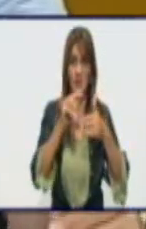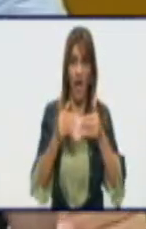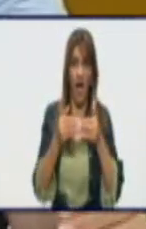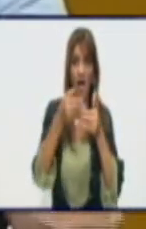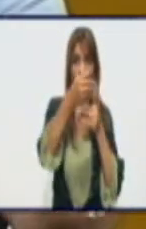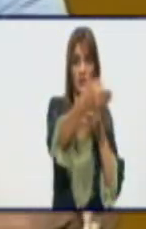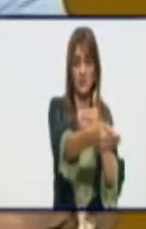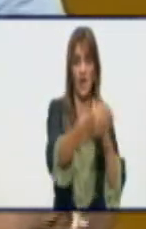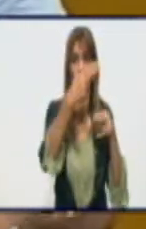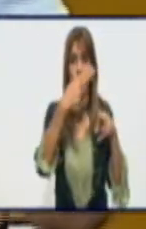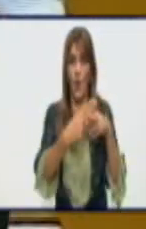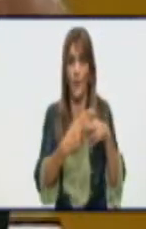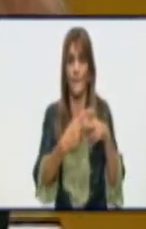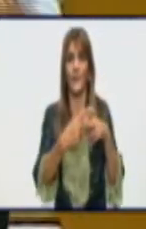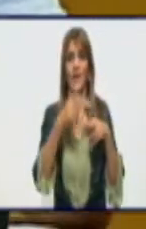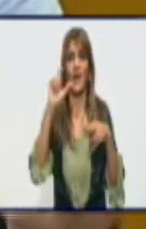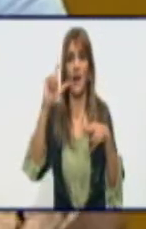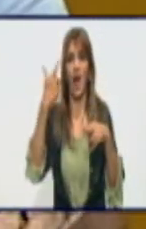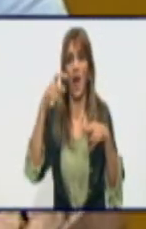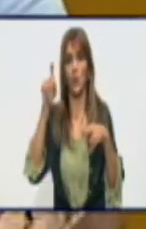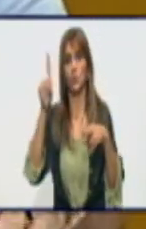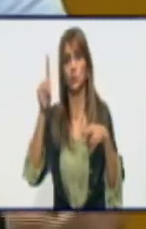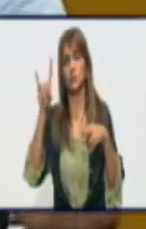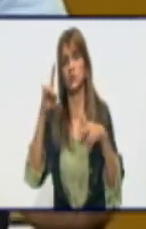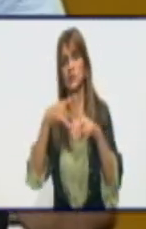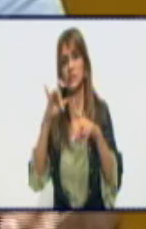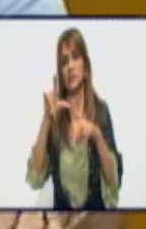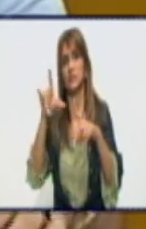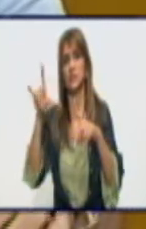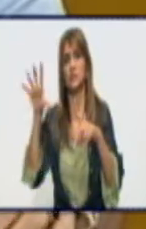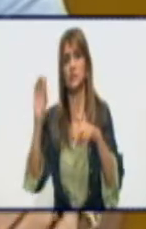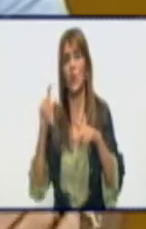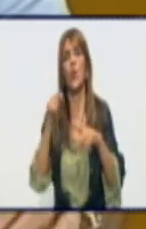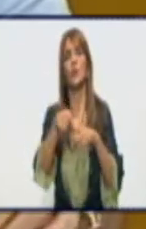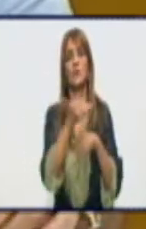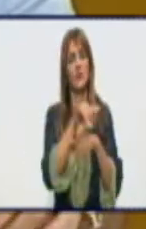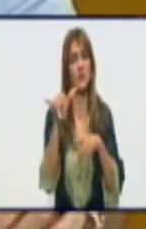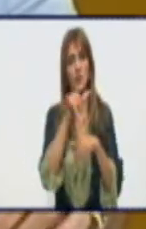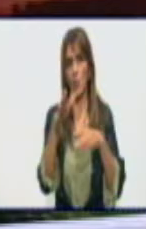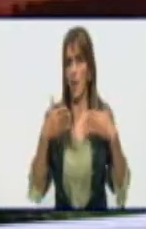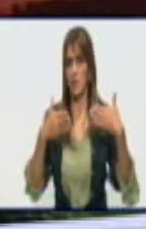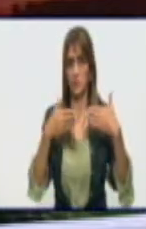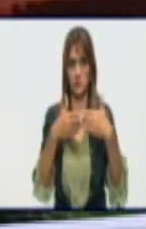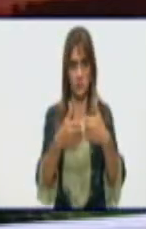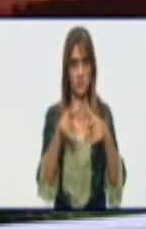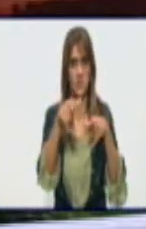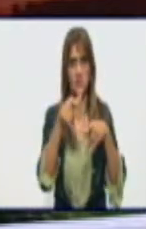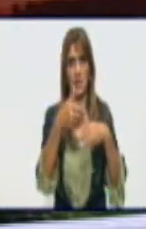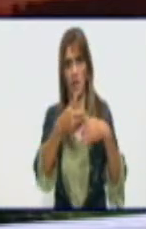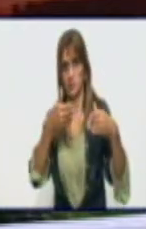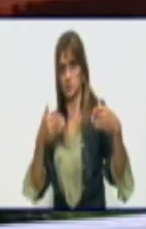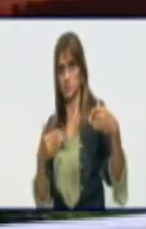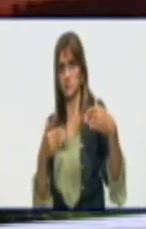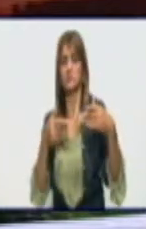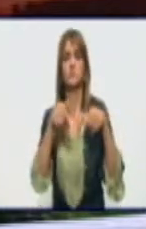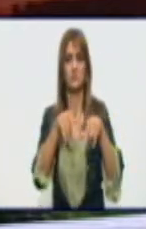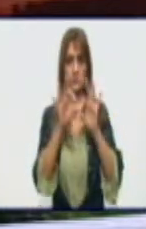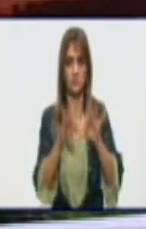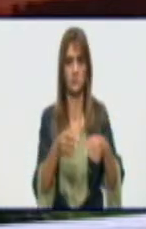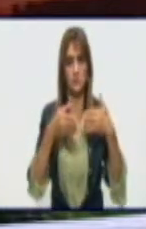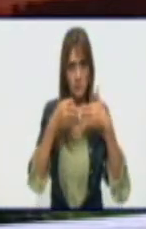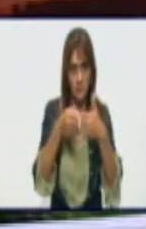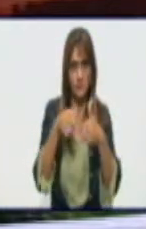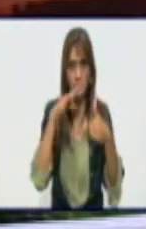hacia Cautillo y propiamente hacia el horno de Guisa, en los límites con Guisa. Perfecto. Y como se ha dicho en